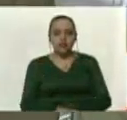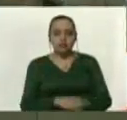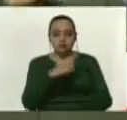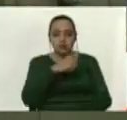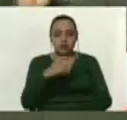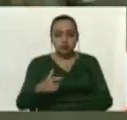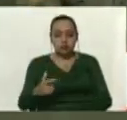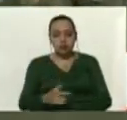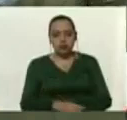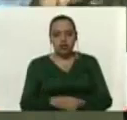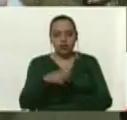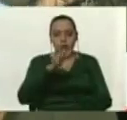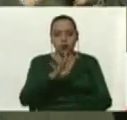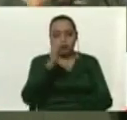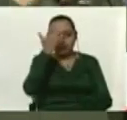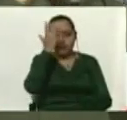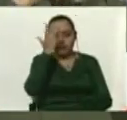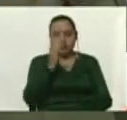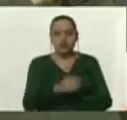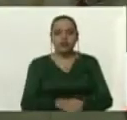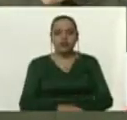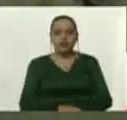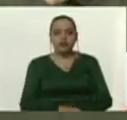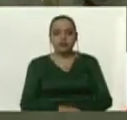al almirante